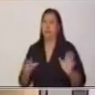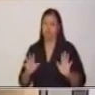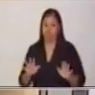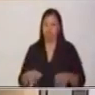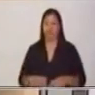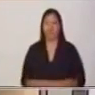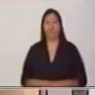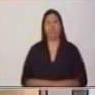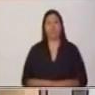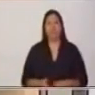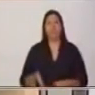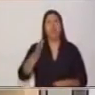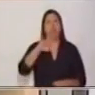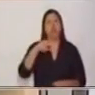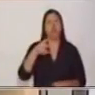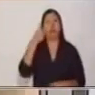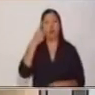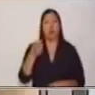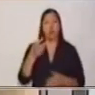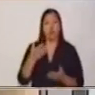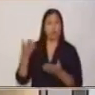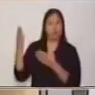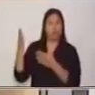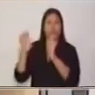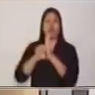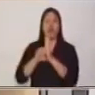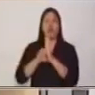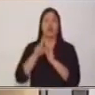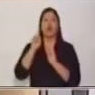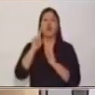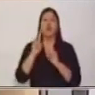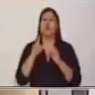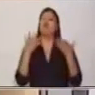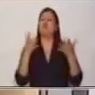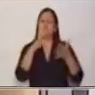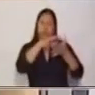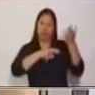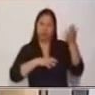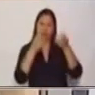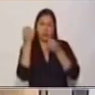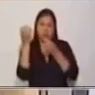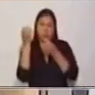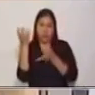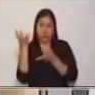también te tengo otro ejemplo de un texto informativo que